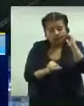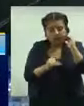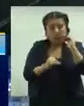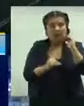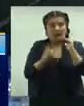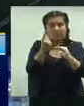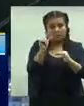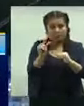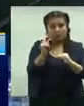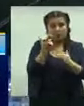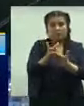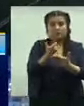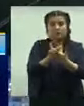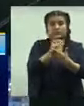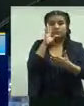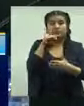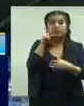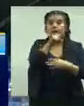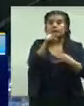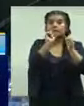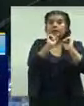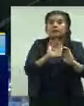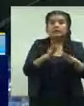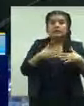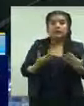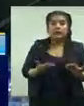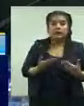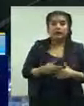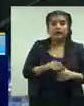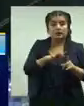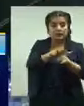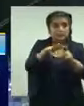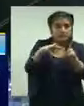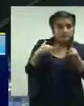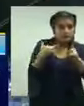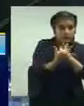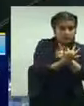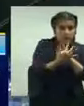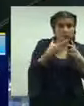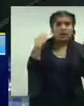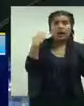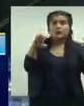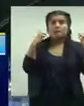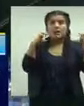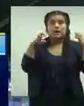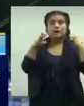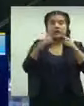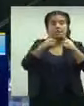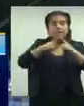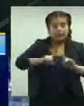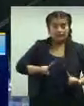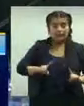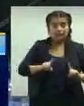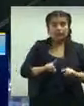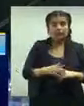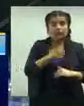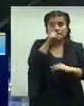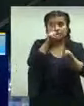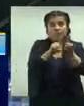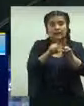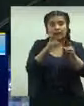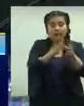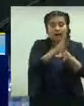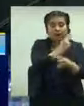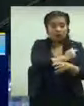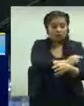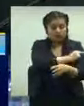son insumos que sí nos pueden permitir salir de alguna situación emergente. Sin embargo, hay unidades